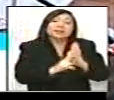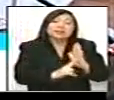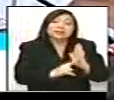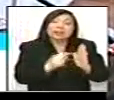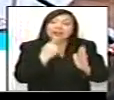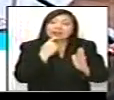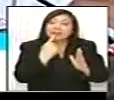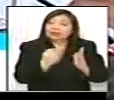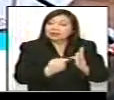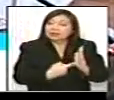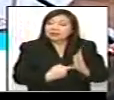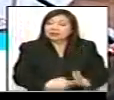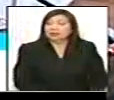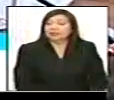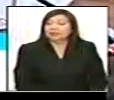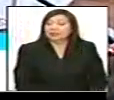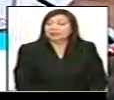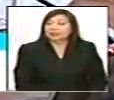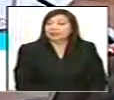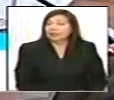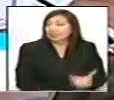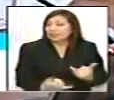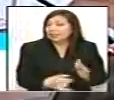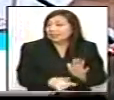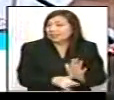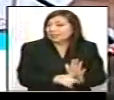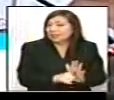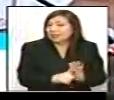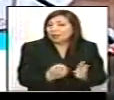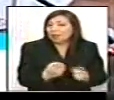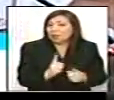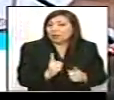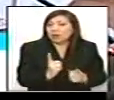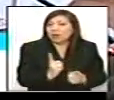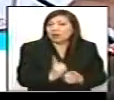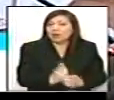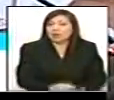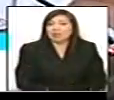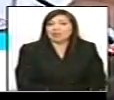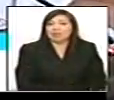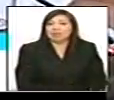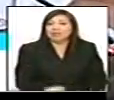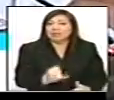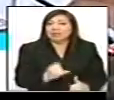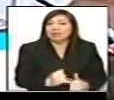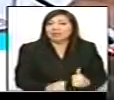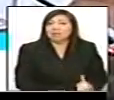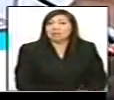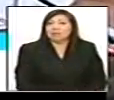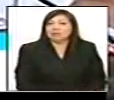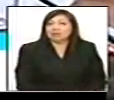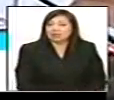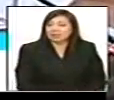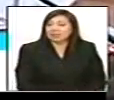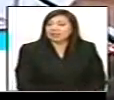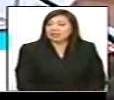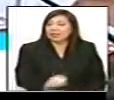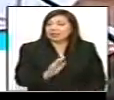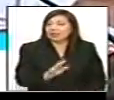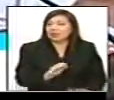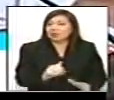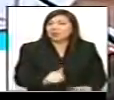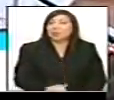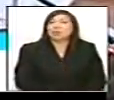está estatuido de esta ley, a cuando se excluyan esas, cuando caducan esas concesiones con el PASAT